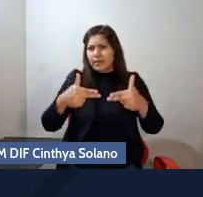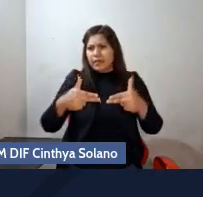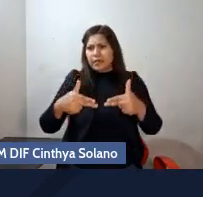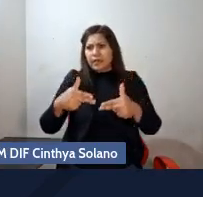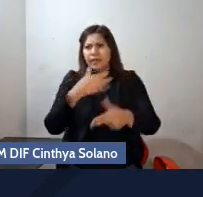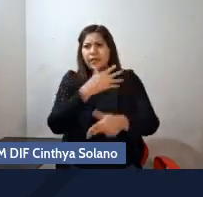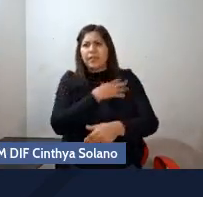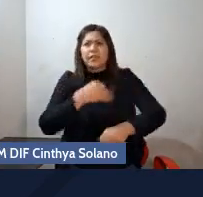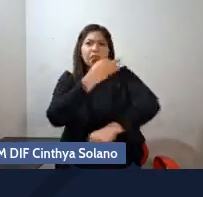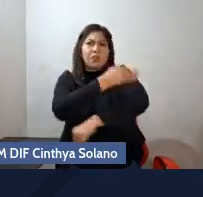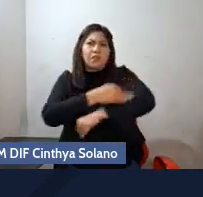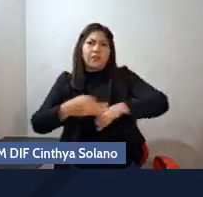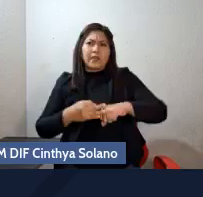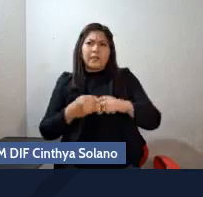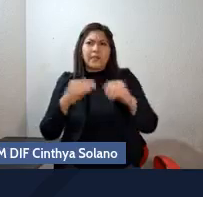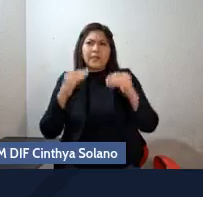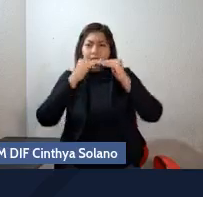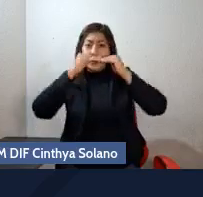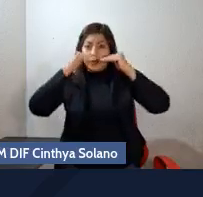colateral,